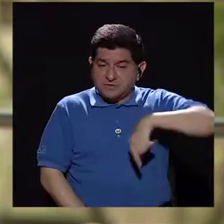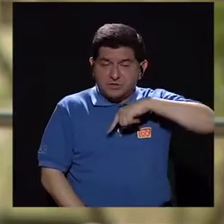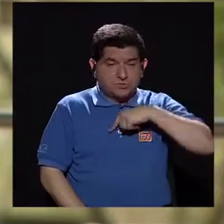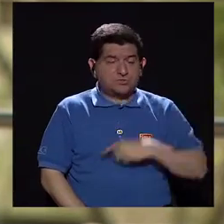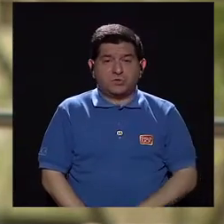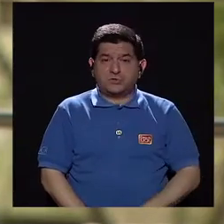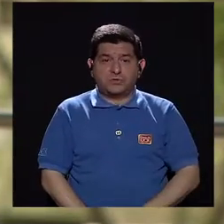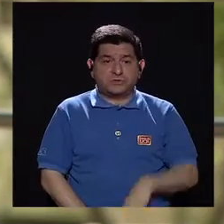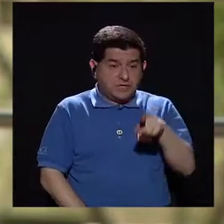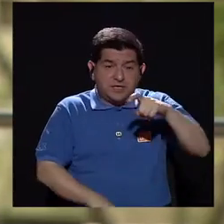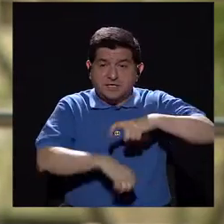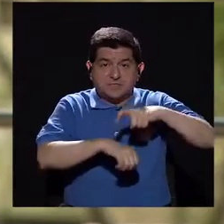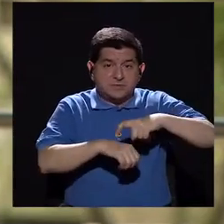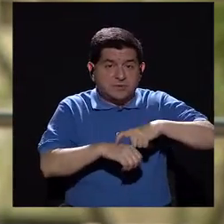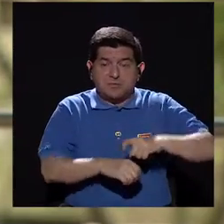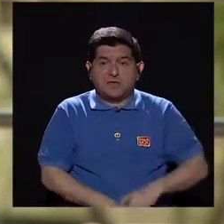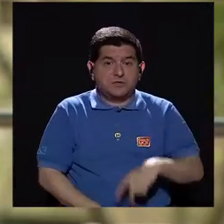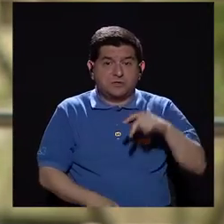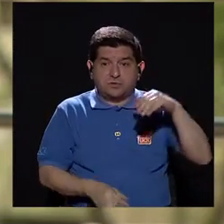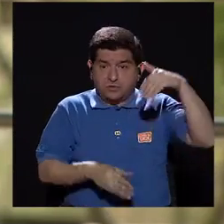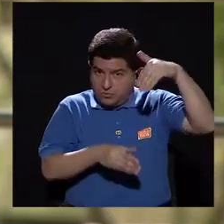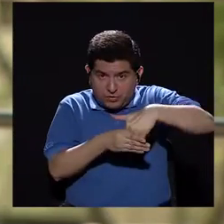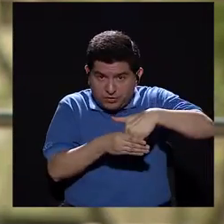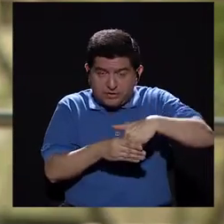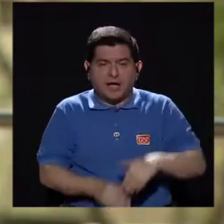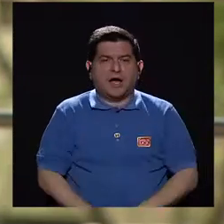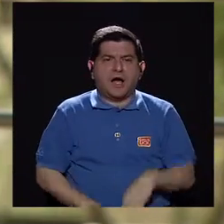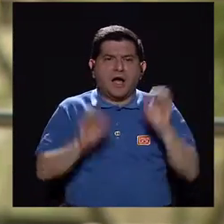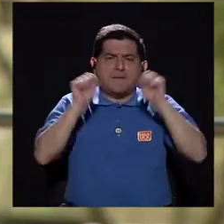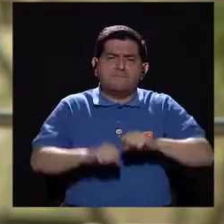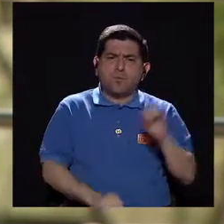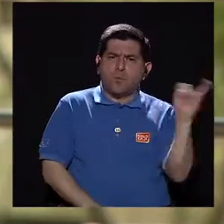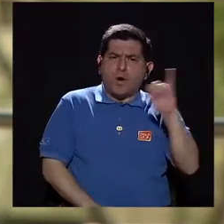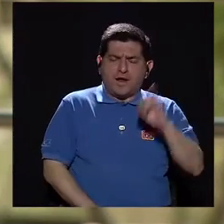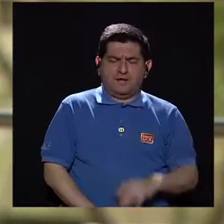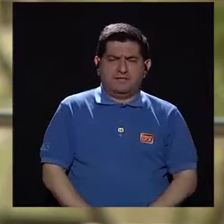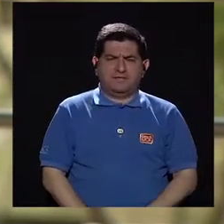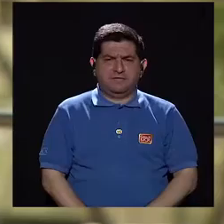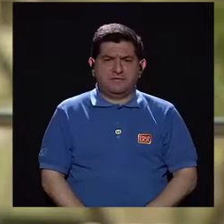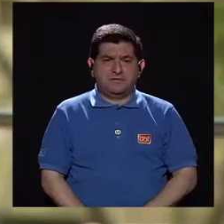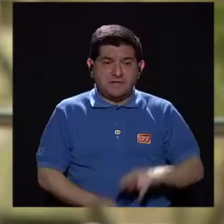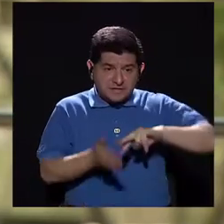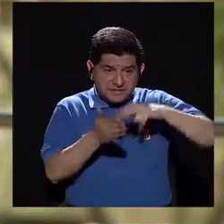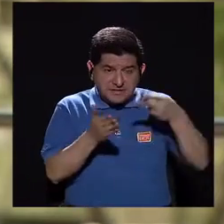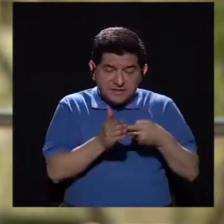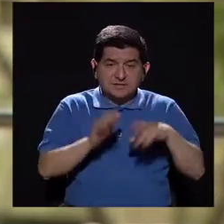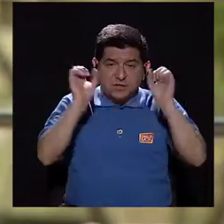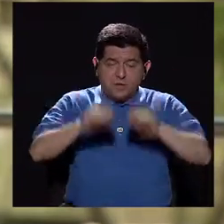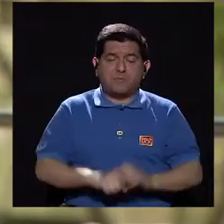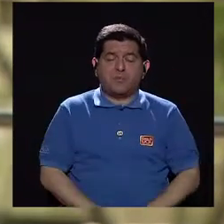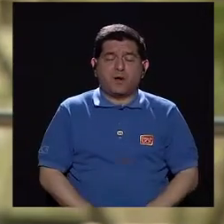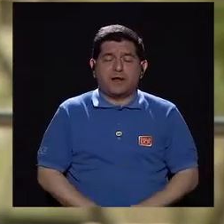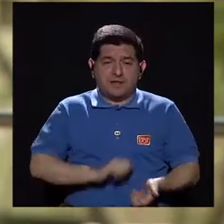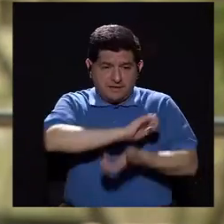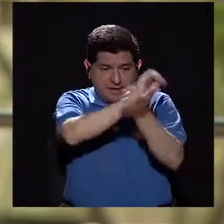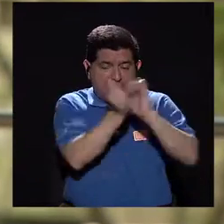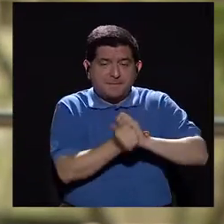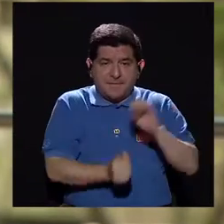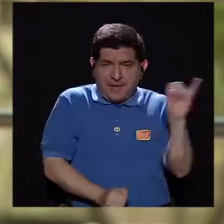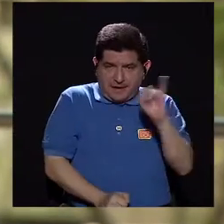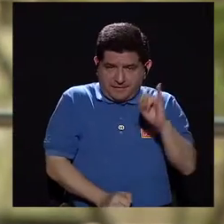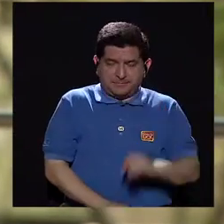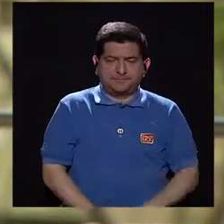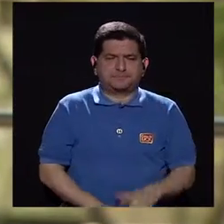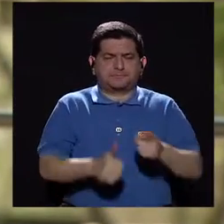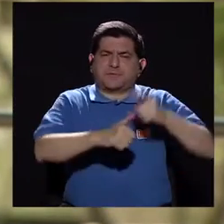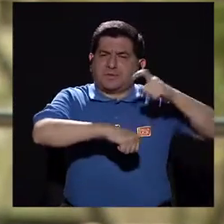no actuamos en el momento, se nos puede infectar. Entonces la mastitis puede caer a ser una mastitis infecciosa.